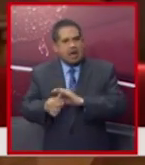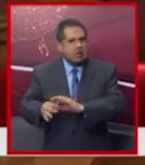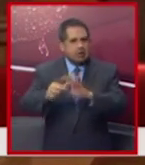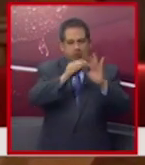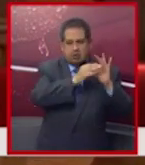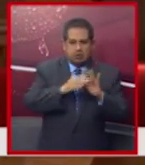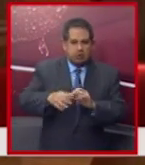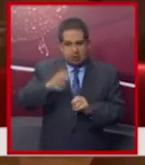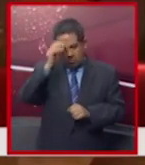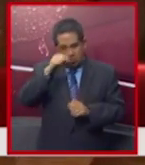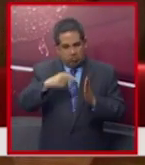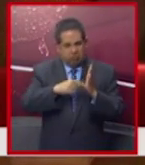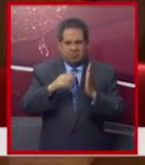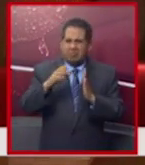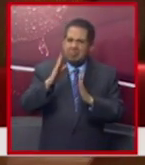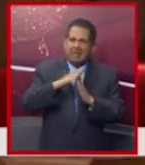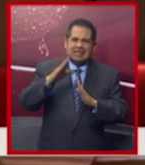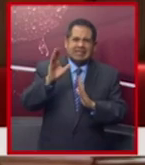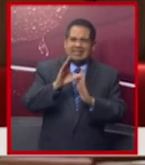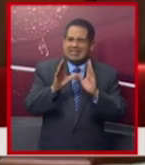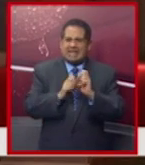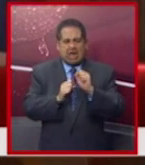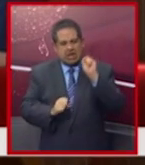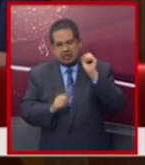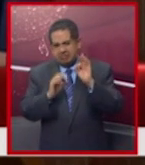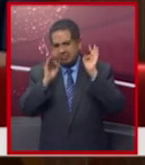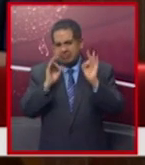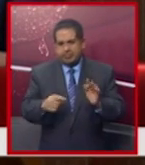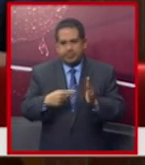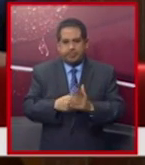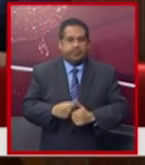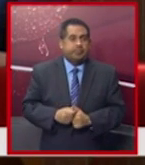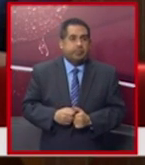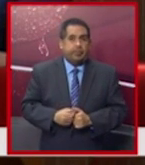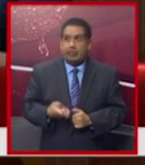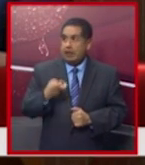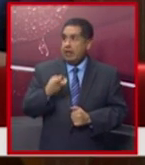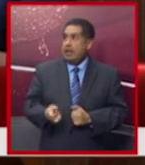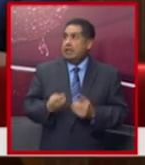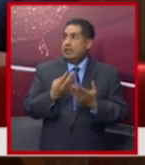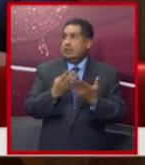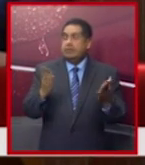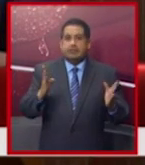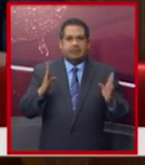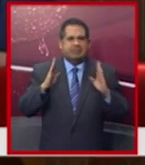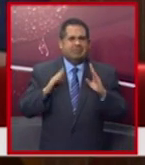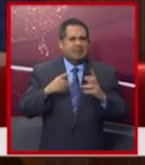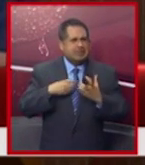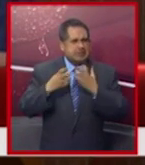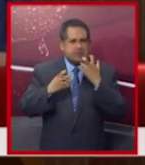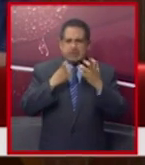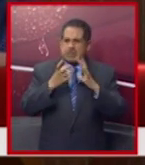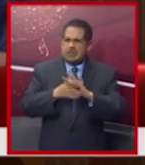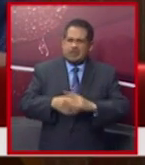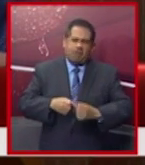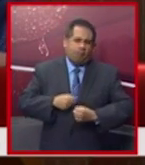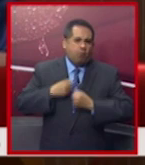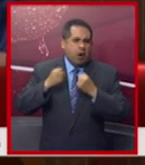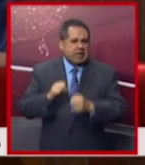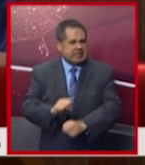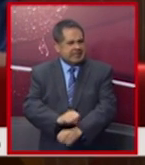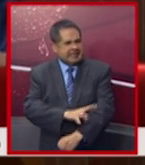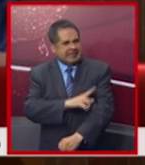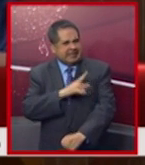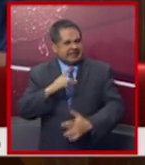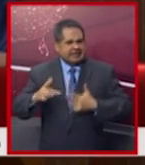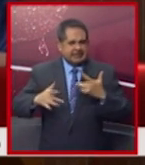la máxima ley que hoy día nos rige. En estas paredes resonaron con mucha fuerza las